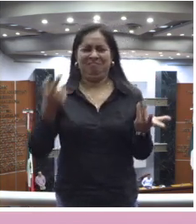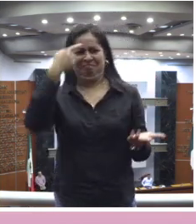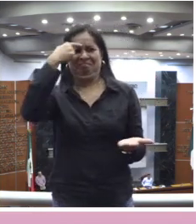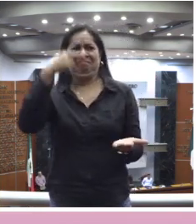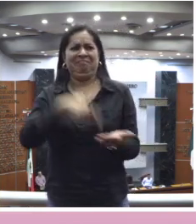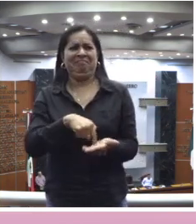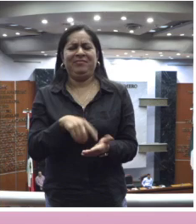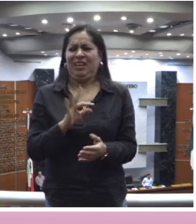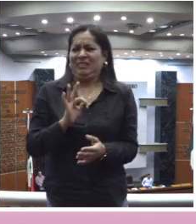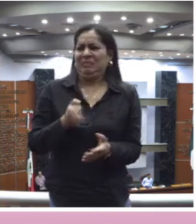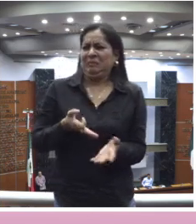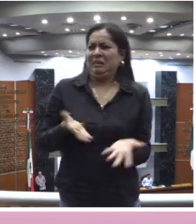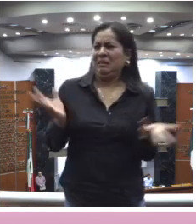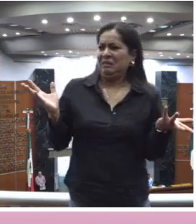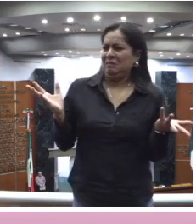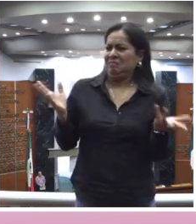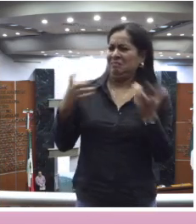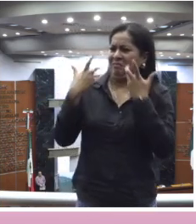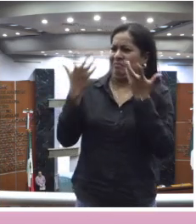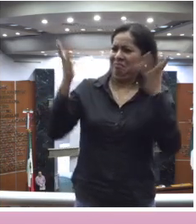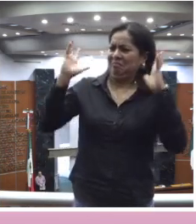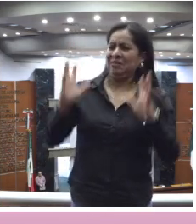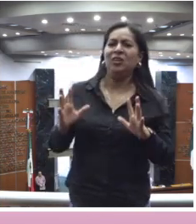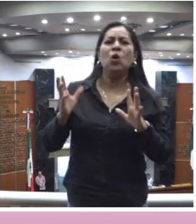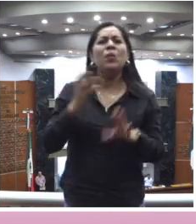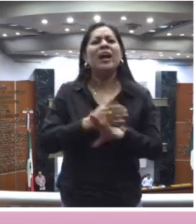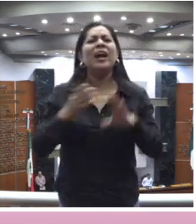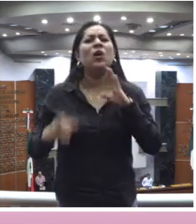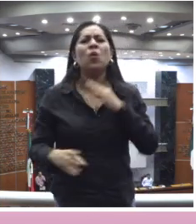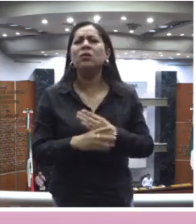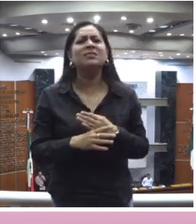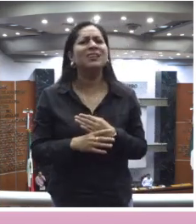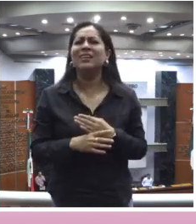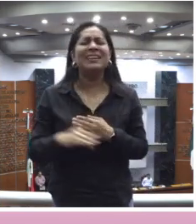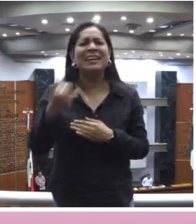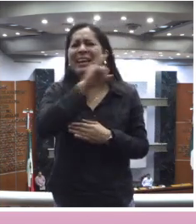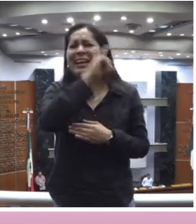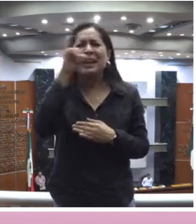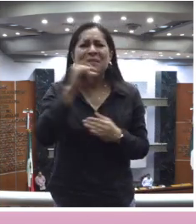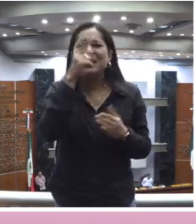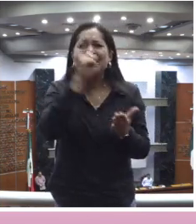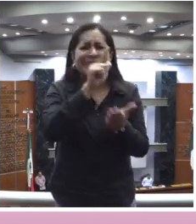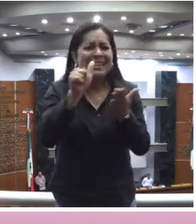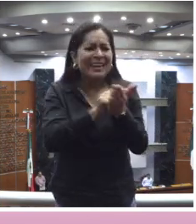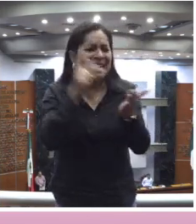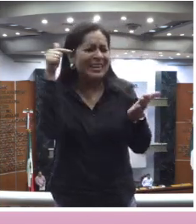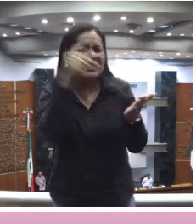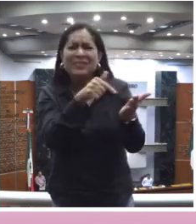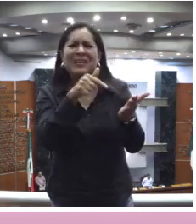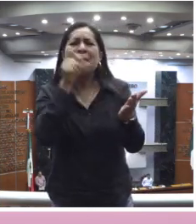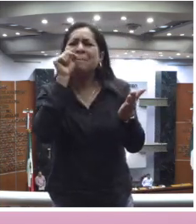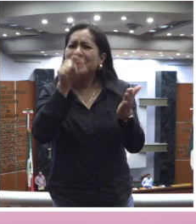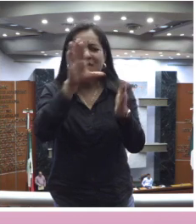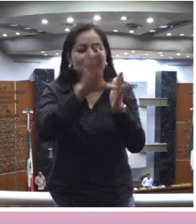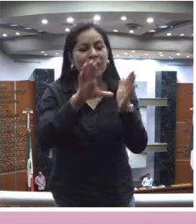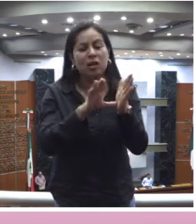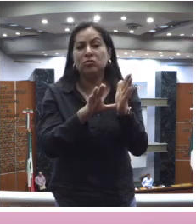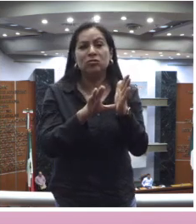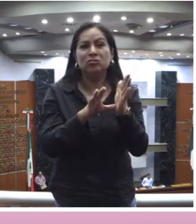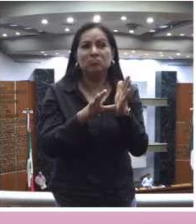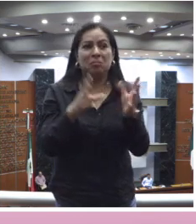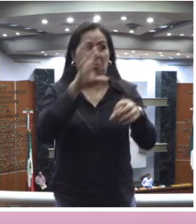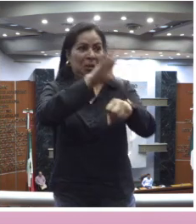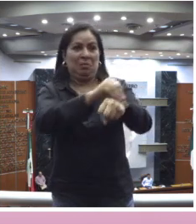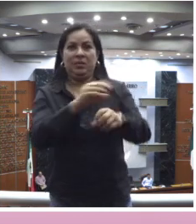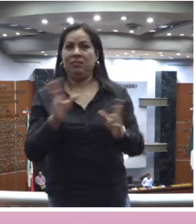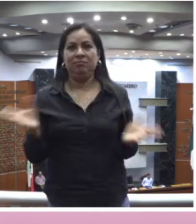creyendo, asumiendo, arrogándose una facultad que ninguna ley ni la Constitución le